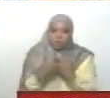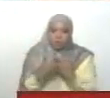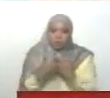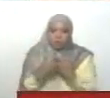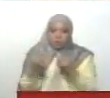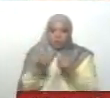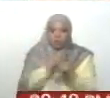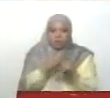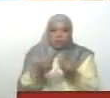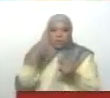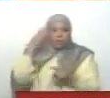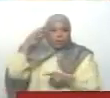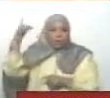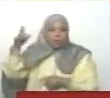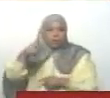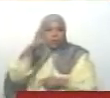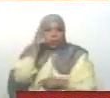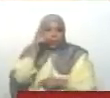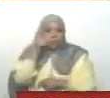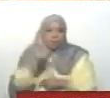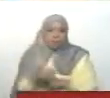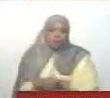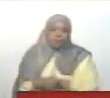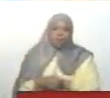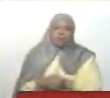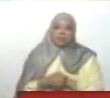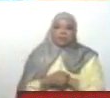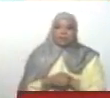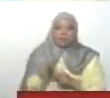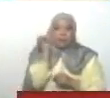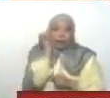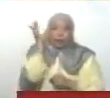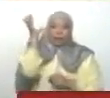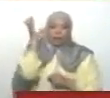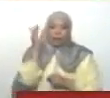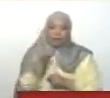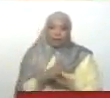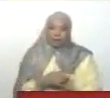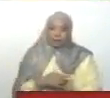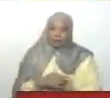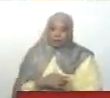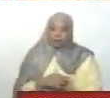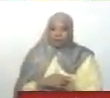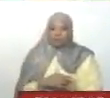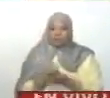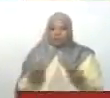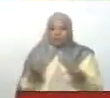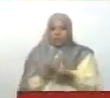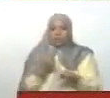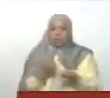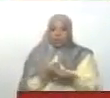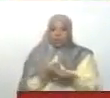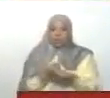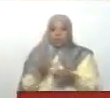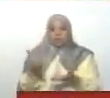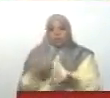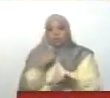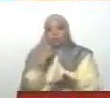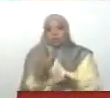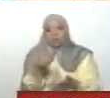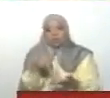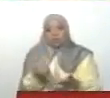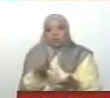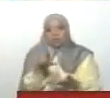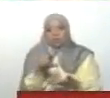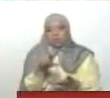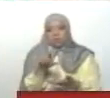Bóves, todo esto. ¿Creativo tu papá? Un poquito. Inventor. ¿Cuándo empezaste en las Voces Risueñas?